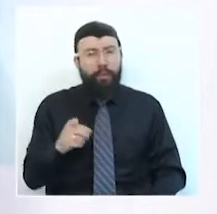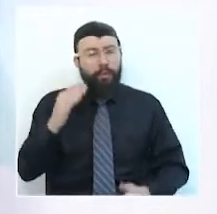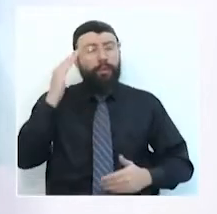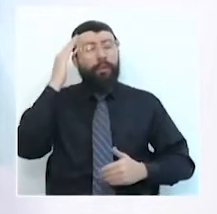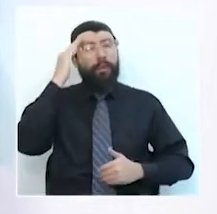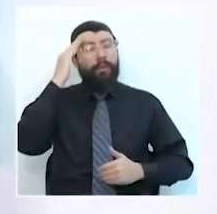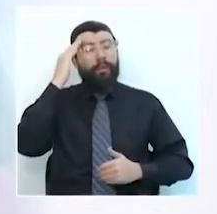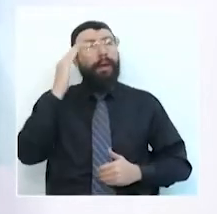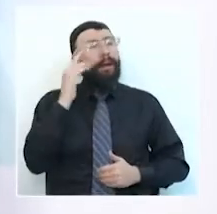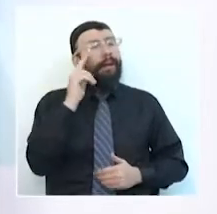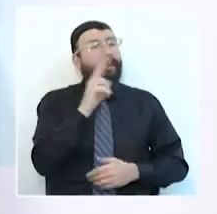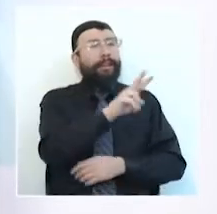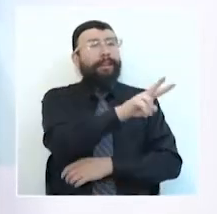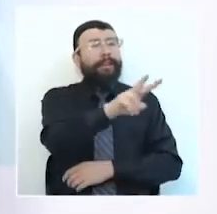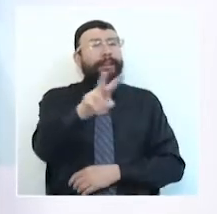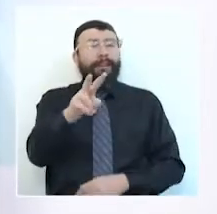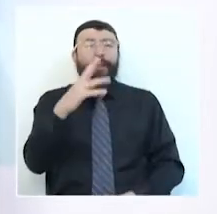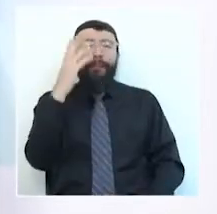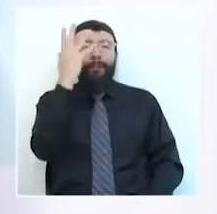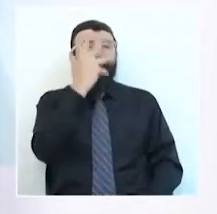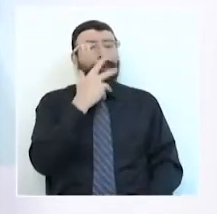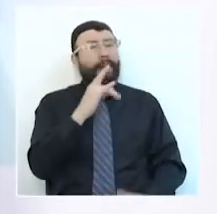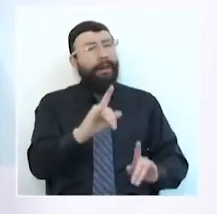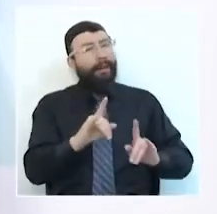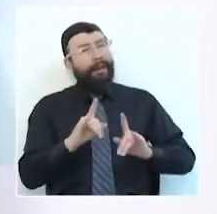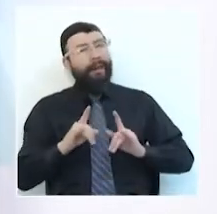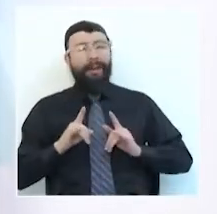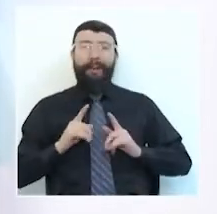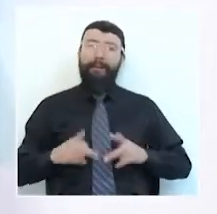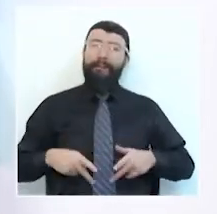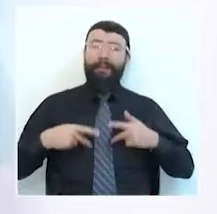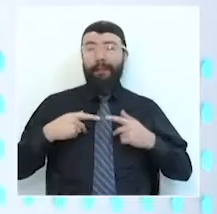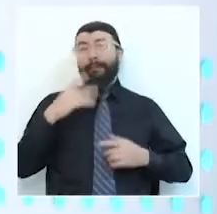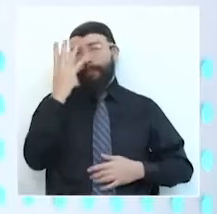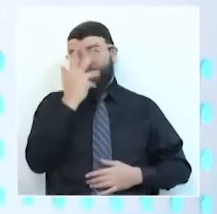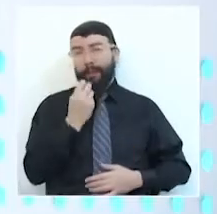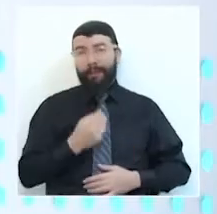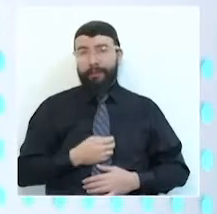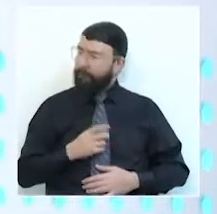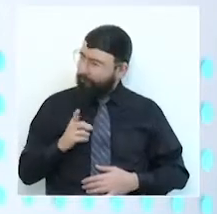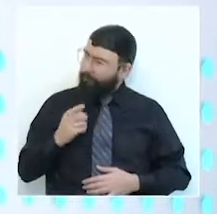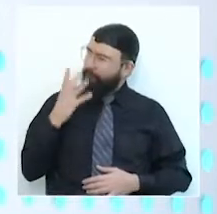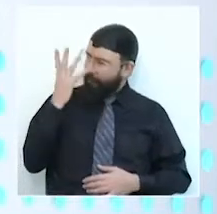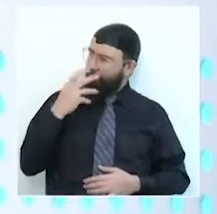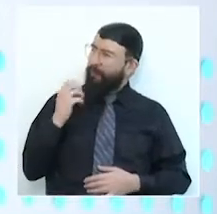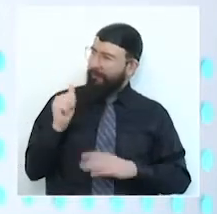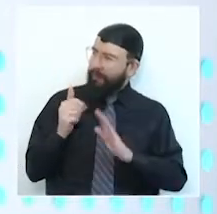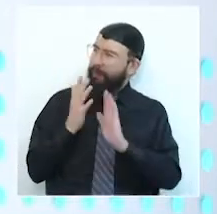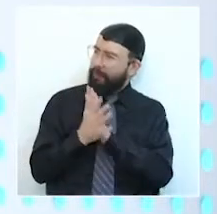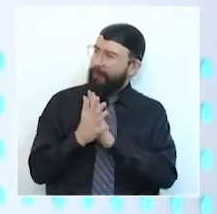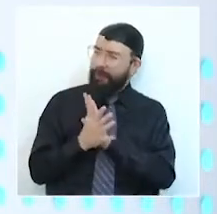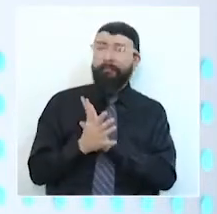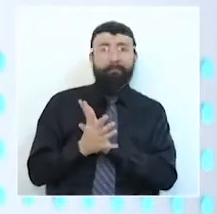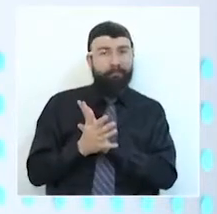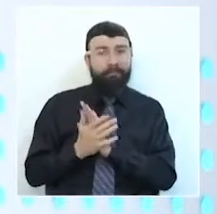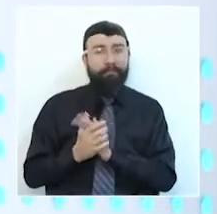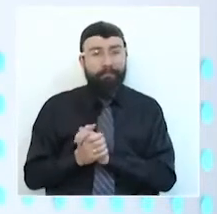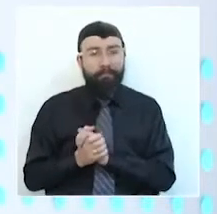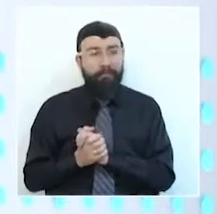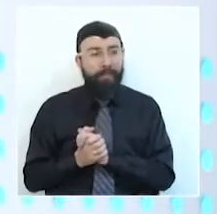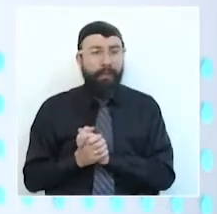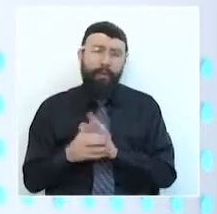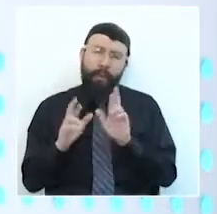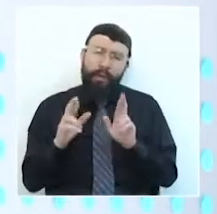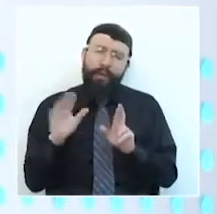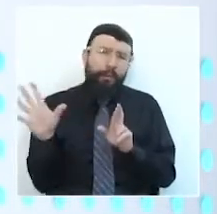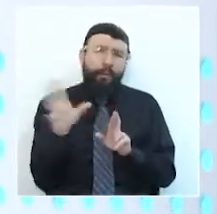al final tú mejor es tu vida qué lindo esa nuestra anotación en jimmy que tuviéramos